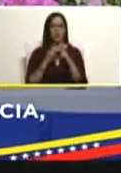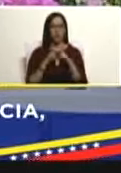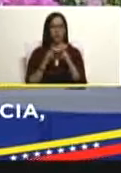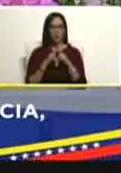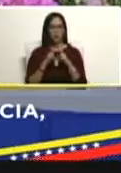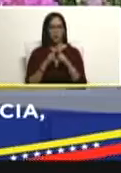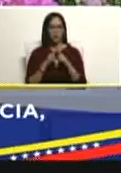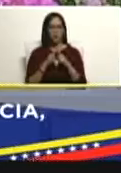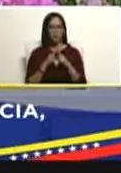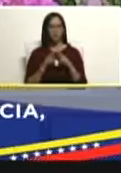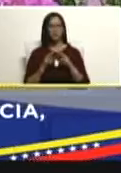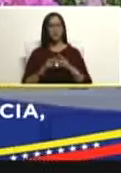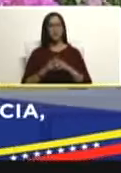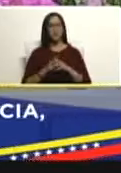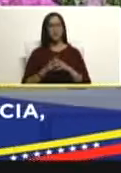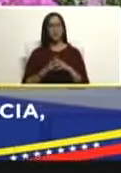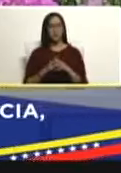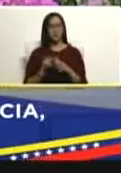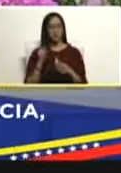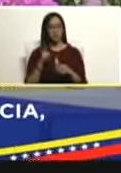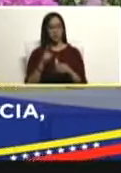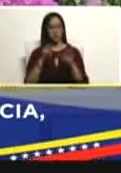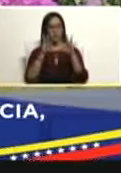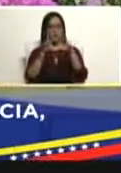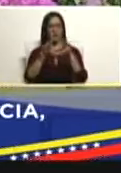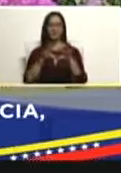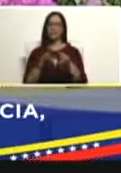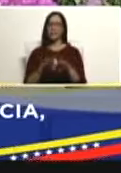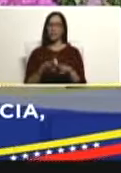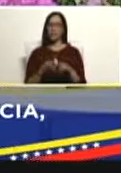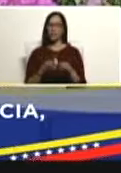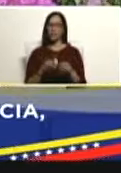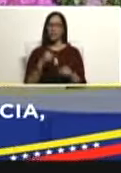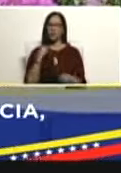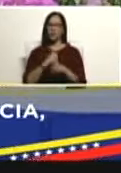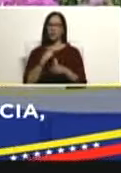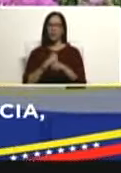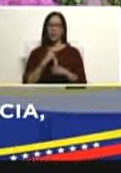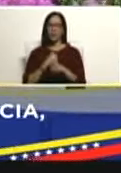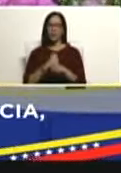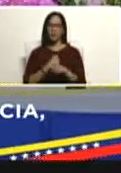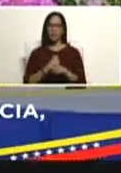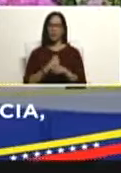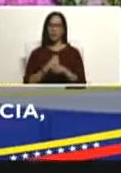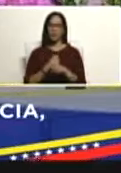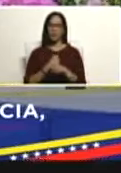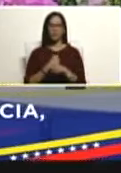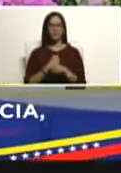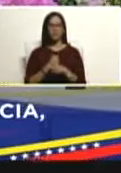través de su escrito, de su obra, de su logro.